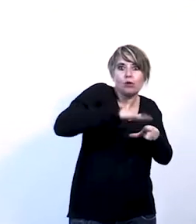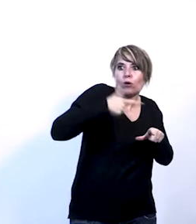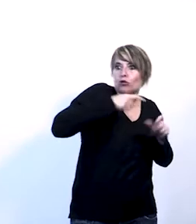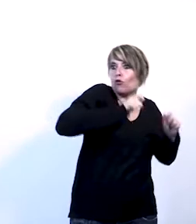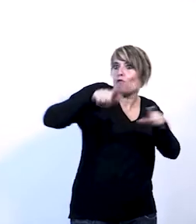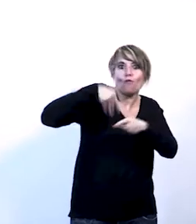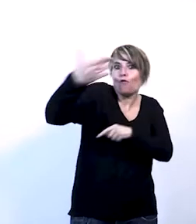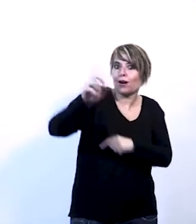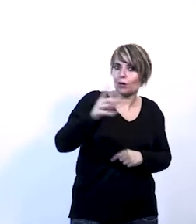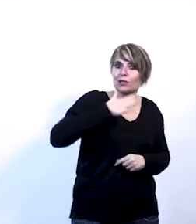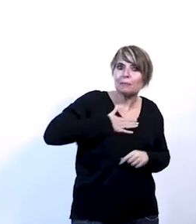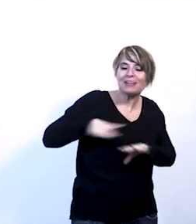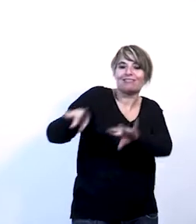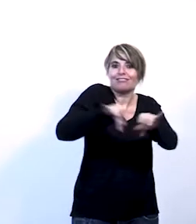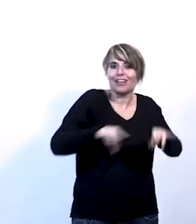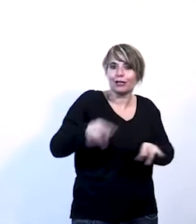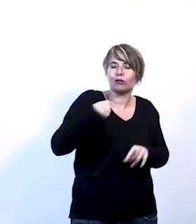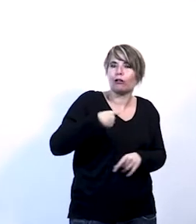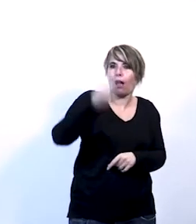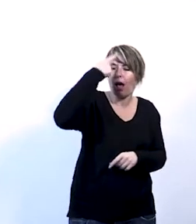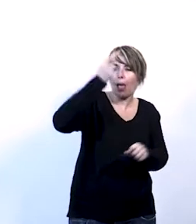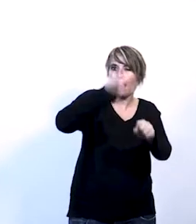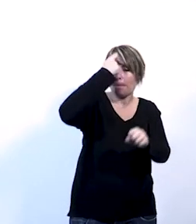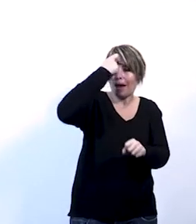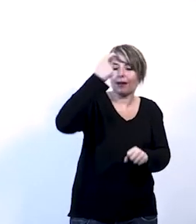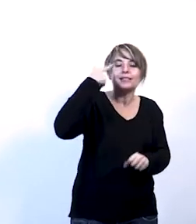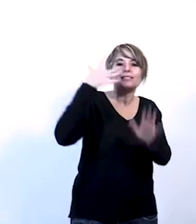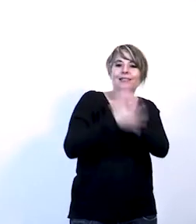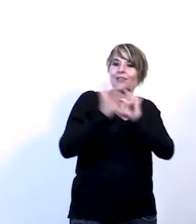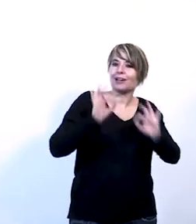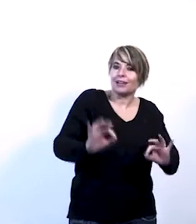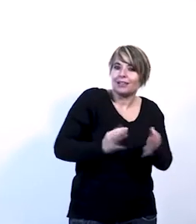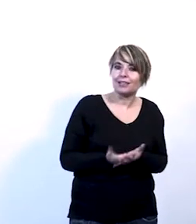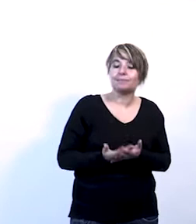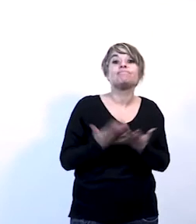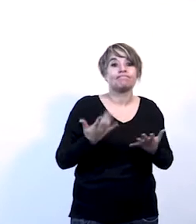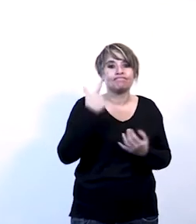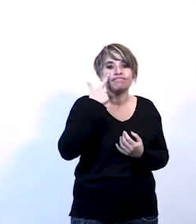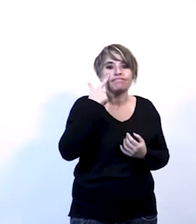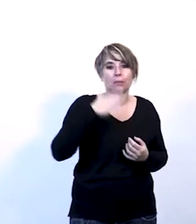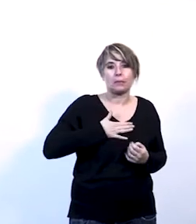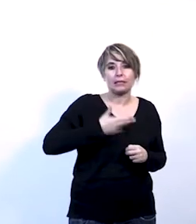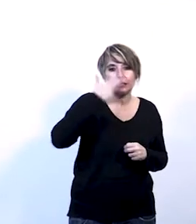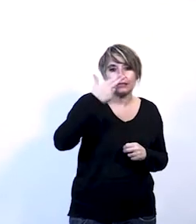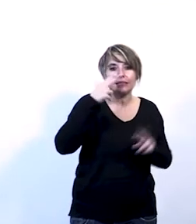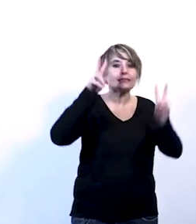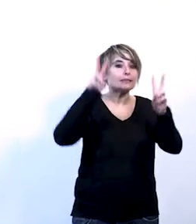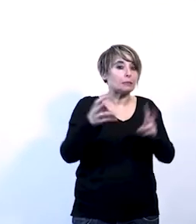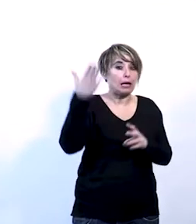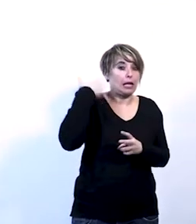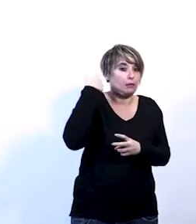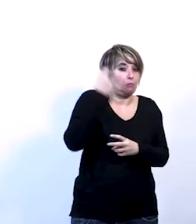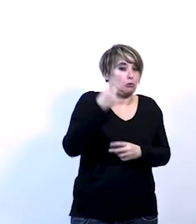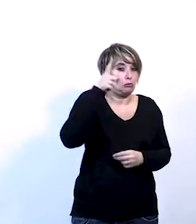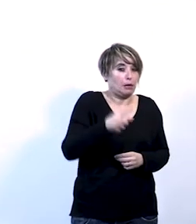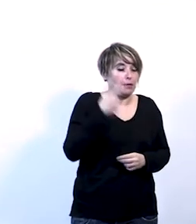así, ¿no? Es tu propio territorio, o sea, mentalmente lo que está suponiendo eso. Y es que precisamente a mí me interesaba mucho una cuestión, hacía poco también que